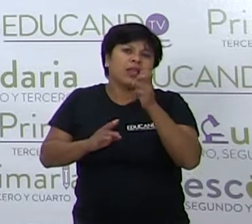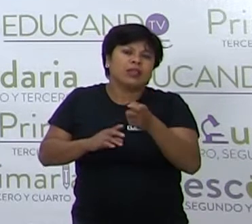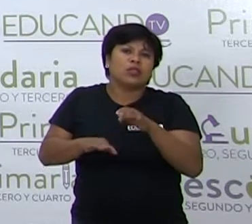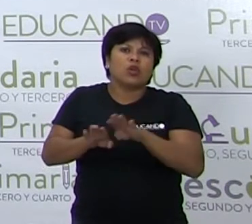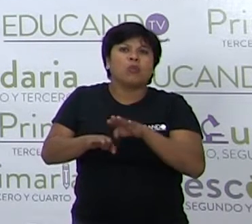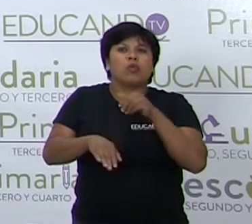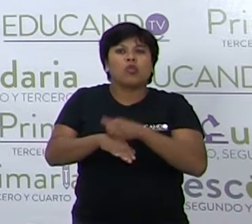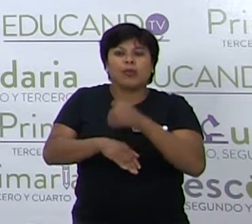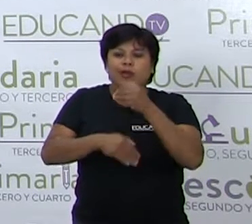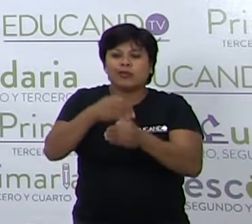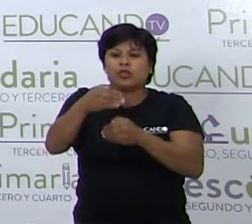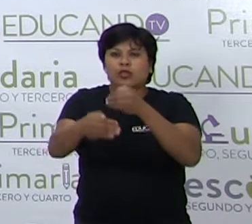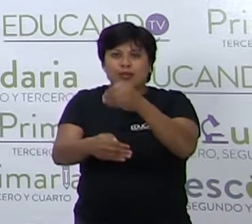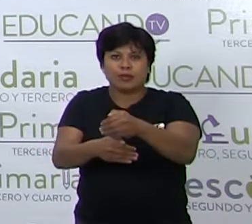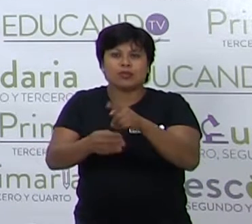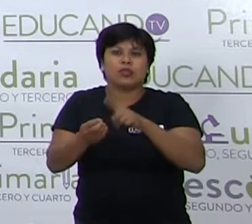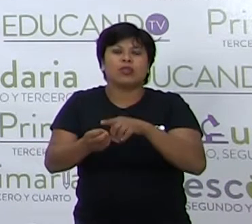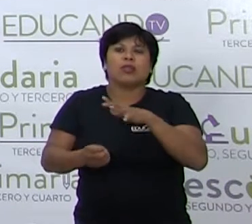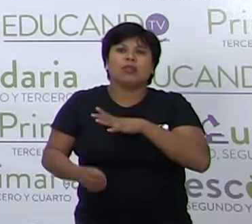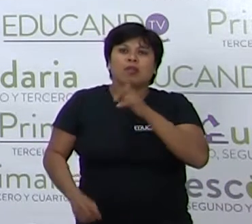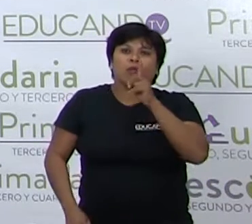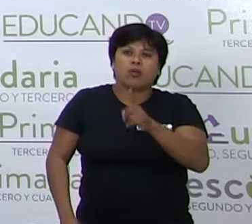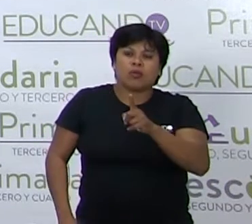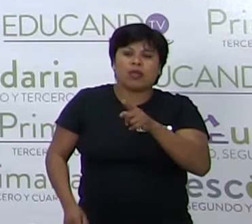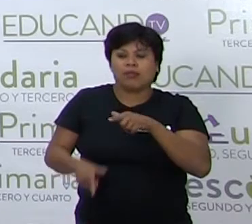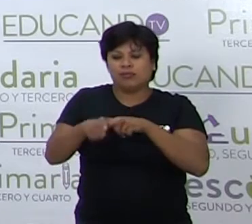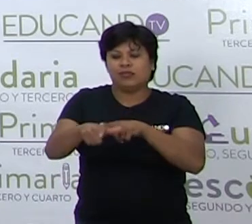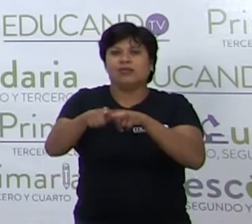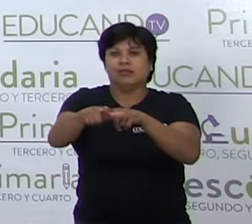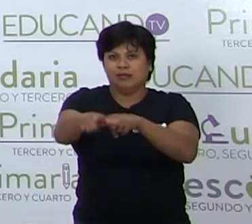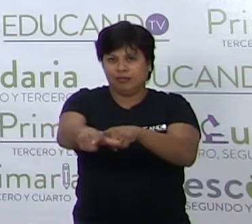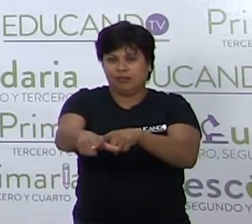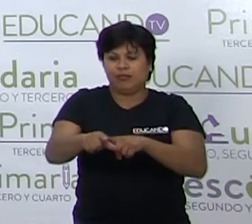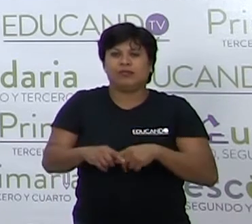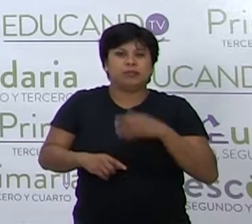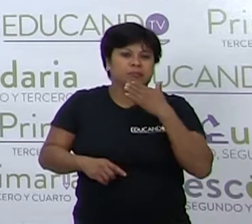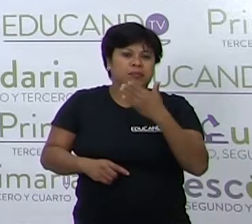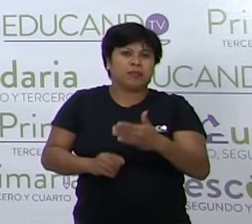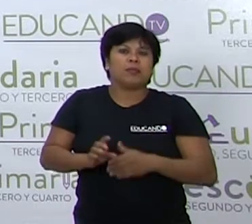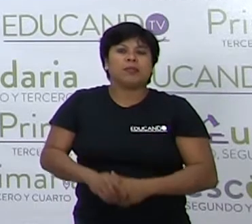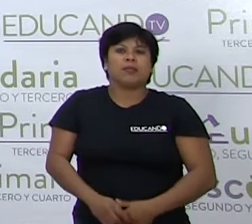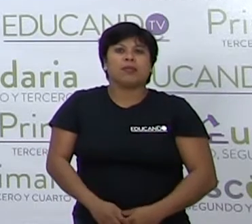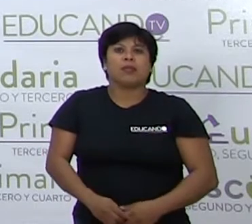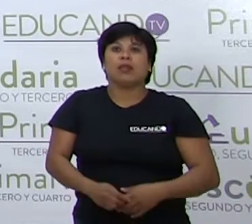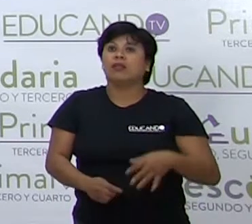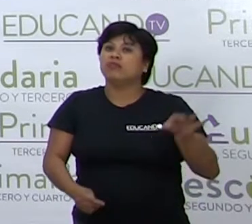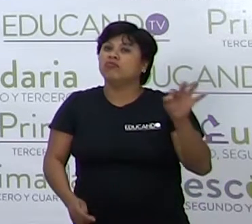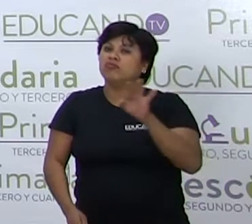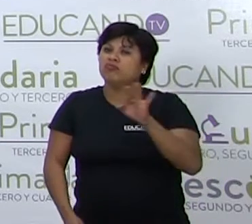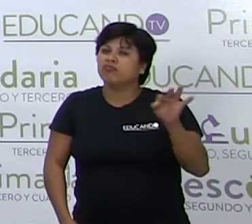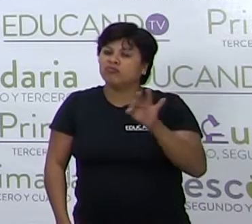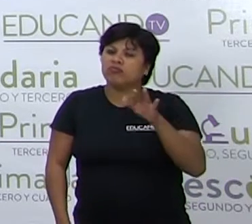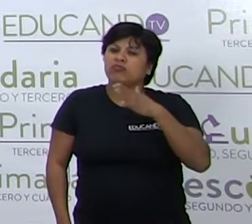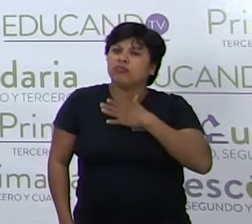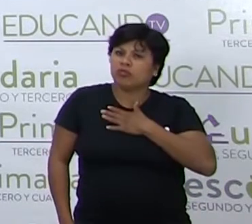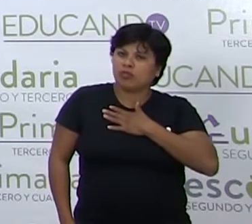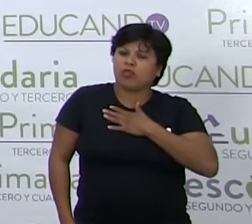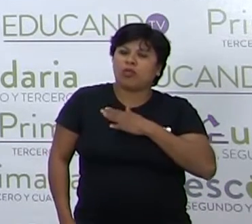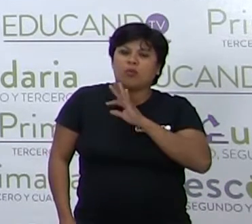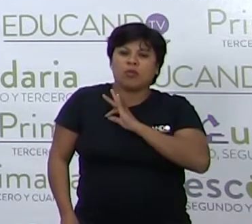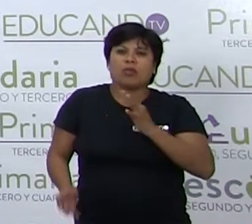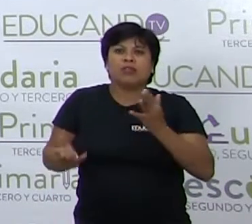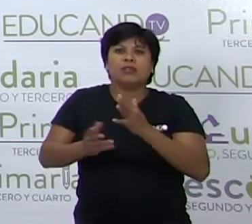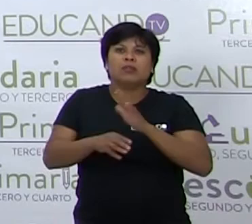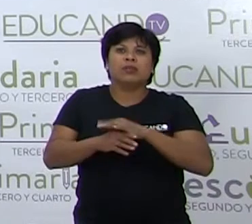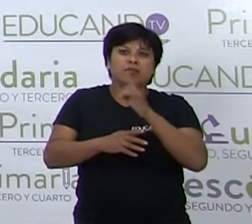números consecutivos o que tienen una constante. Bien, si yo me pongo a hacerlo de una manera fácil,